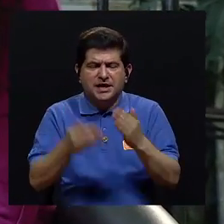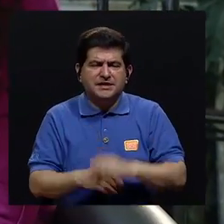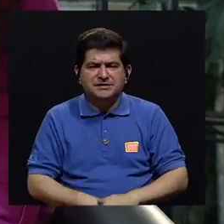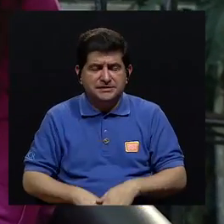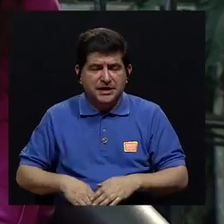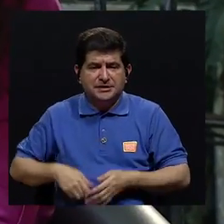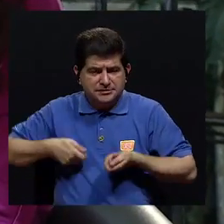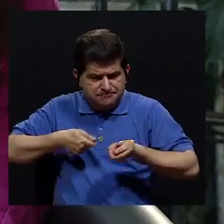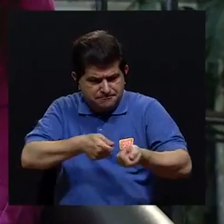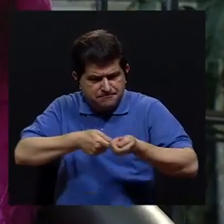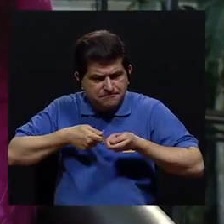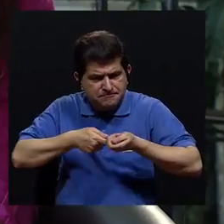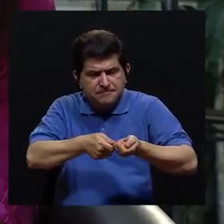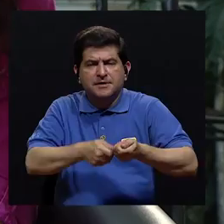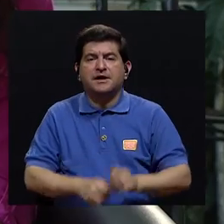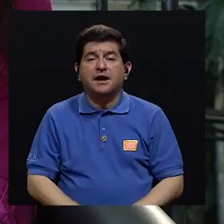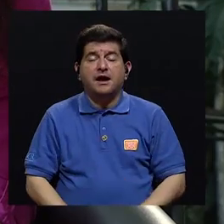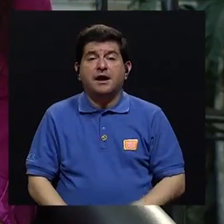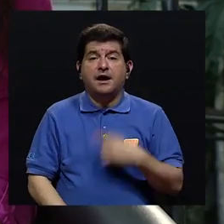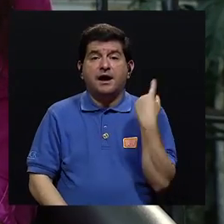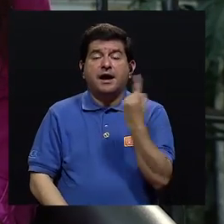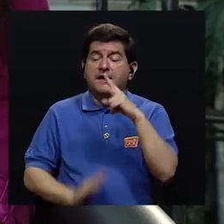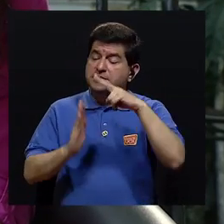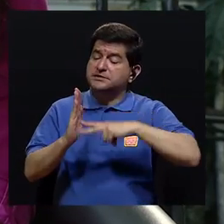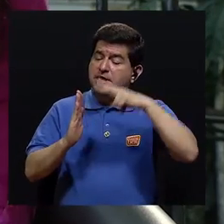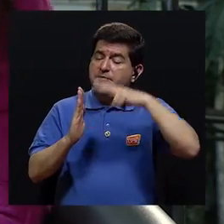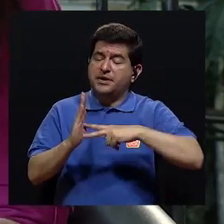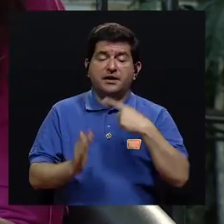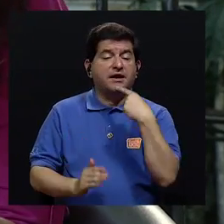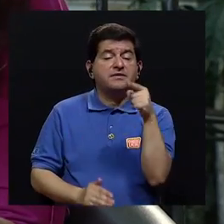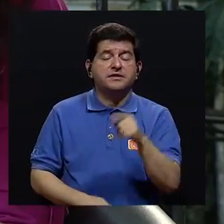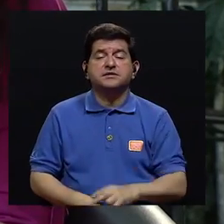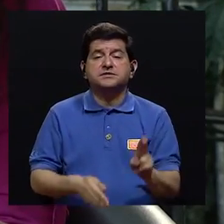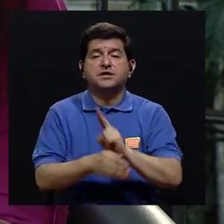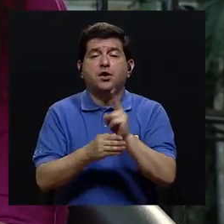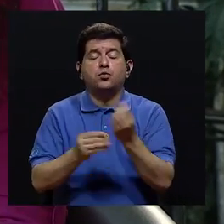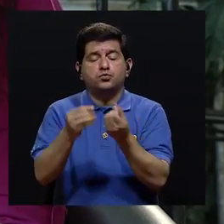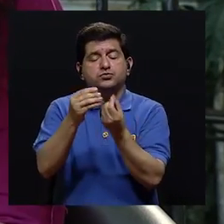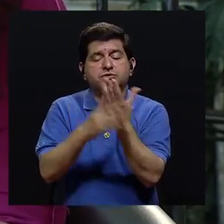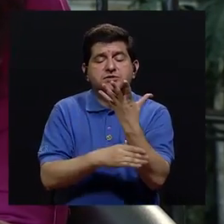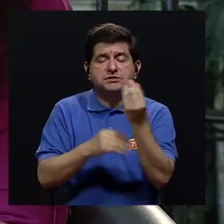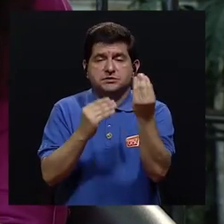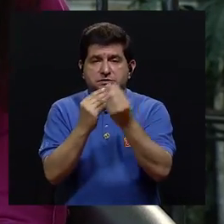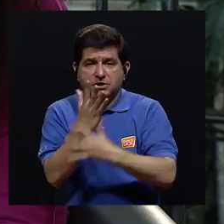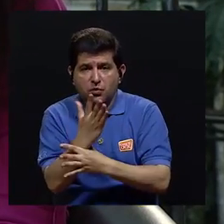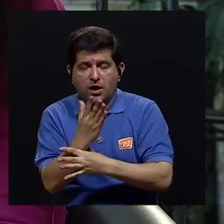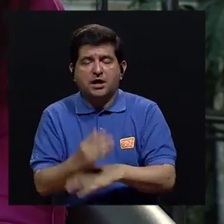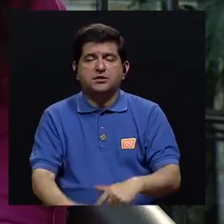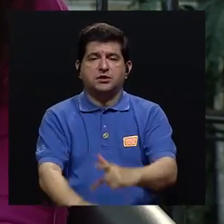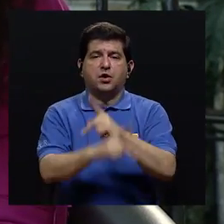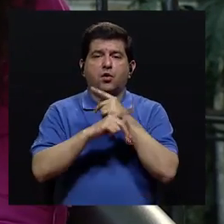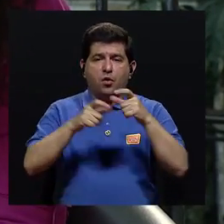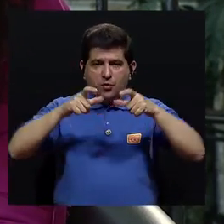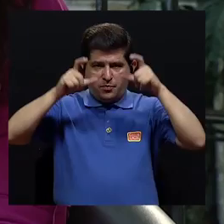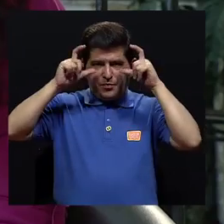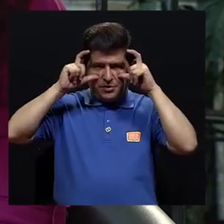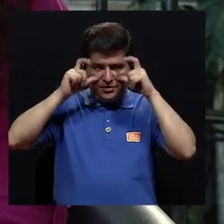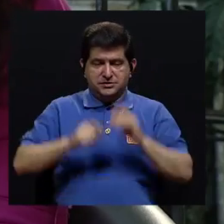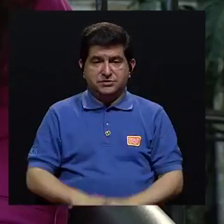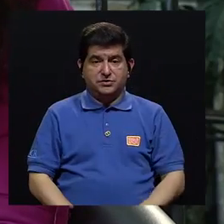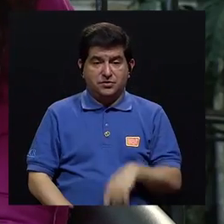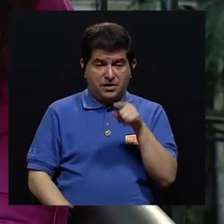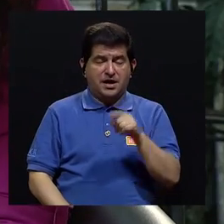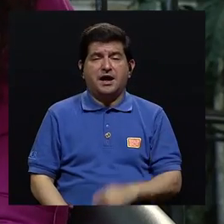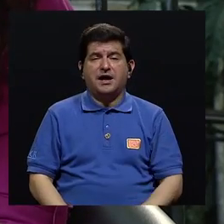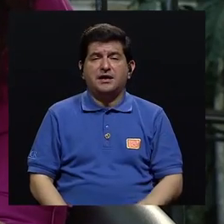sustancias para el piso. Siempre tenemos que leer las instrucciones, ahí me va a decir utilice guantes de tal tipo, utilice protección visual, una